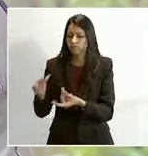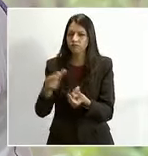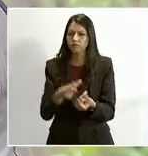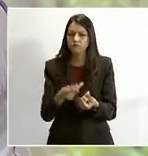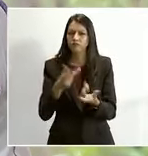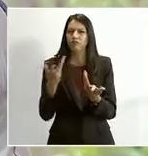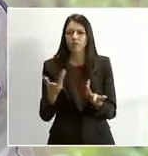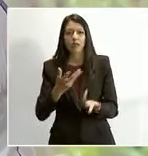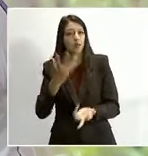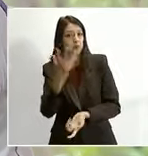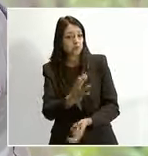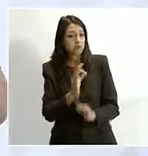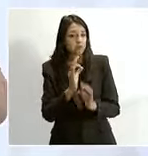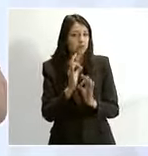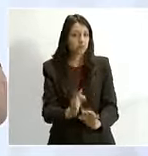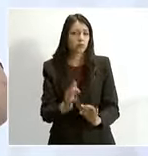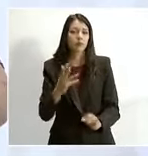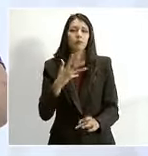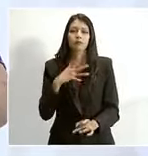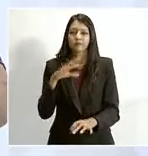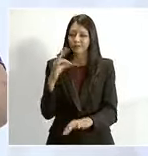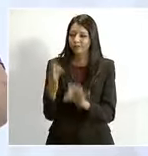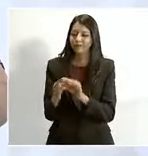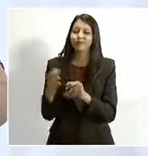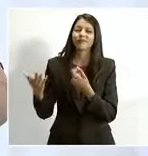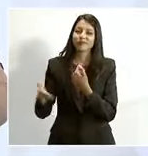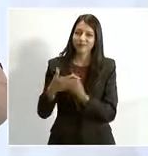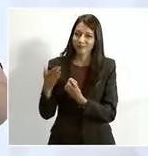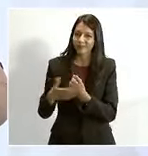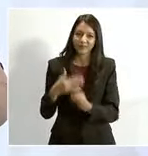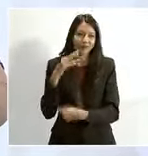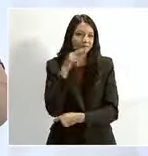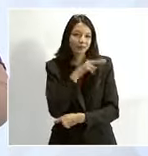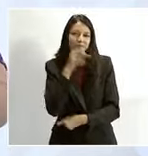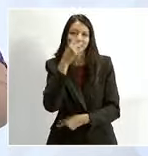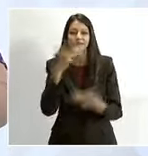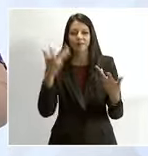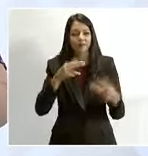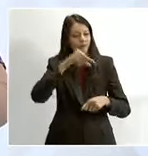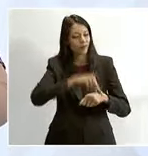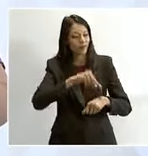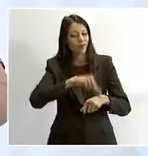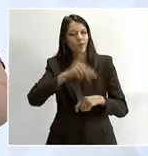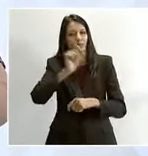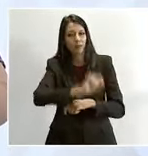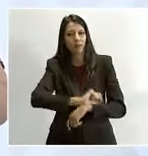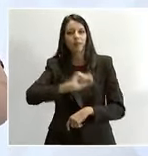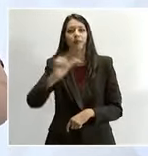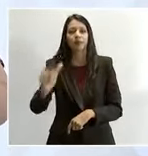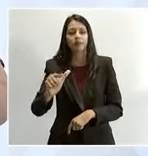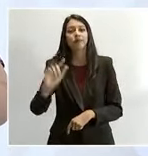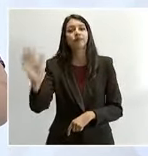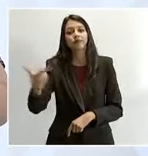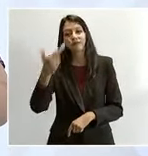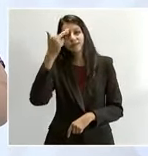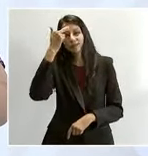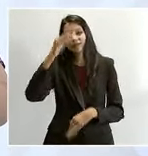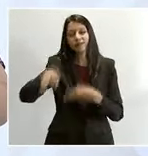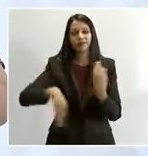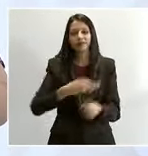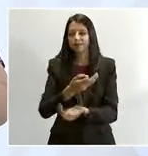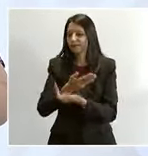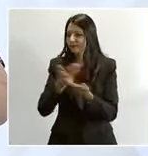extraordinarias están van a estar listos muy pronto para ya hacer médicos profesionales recuerdo a todos